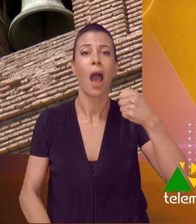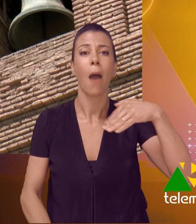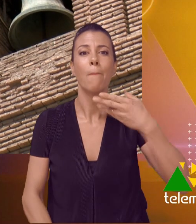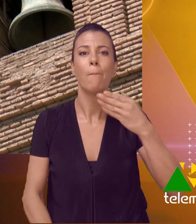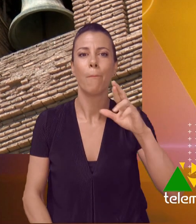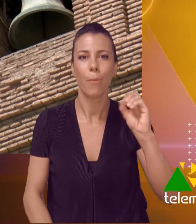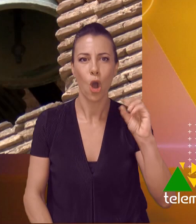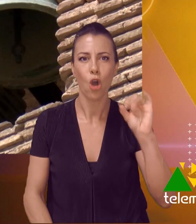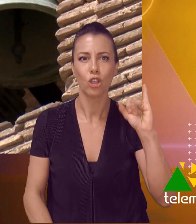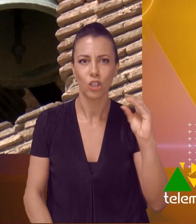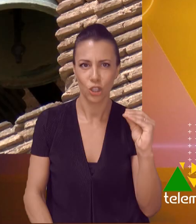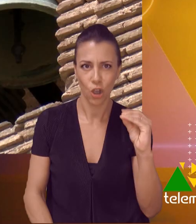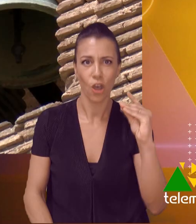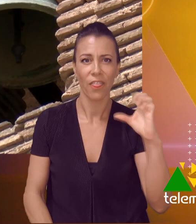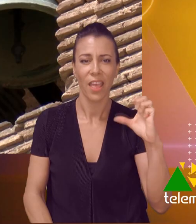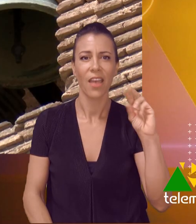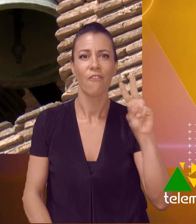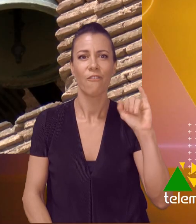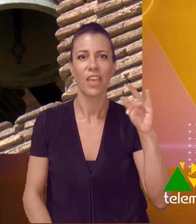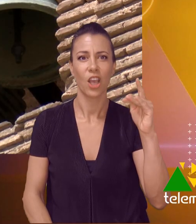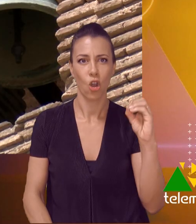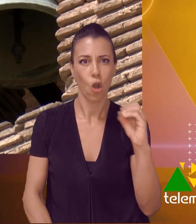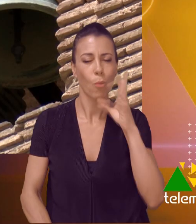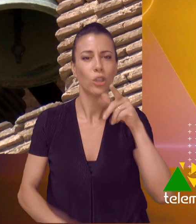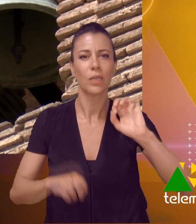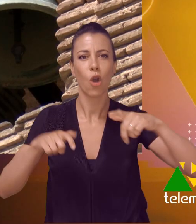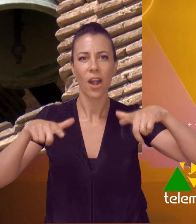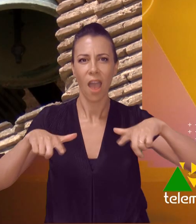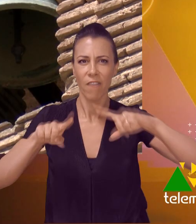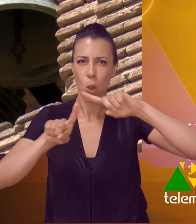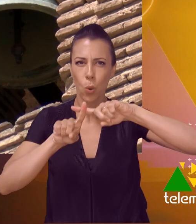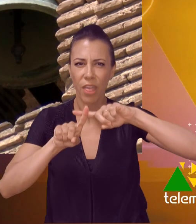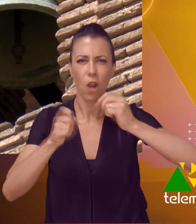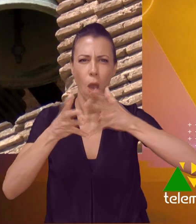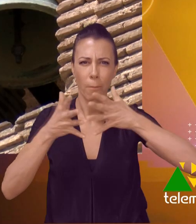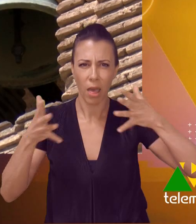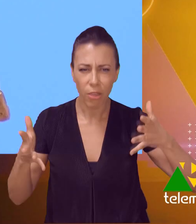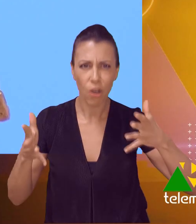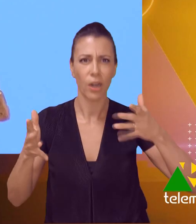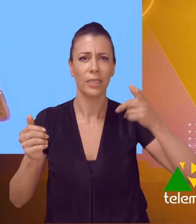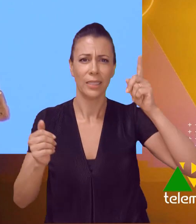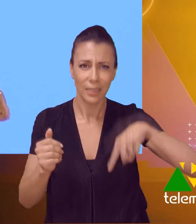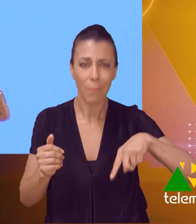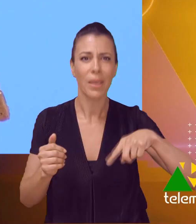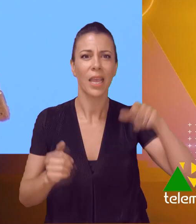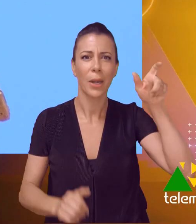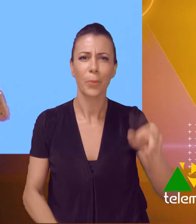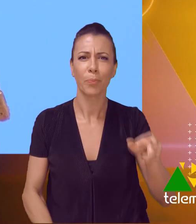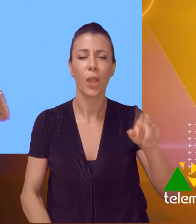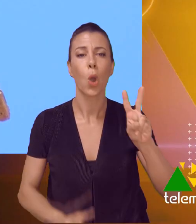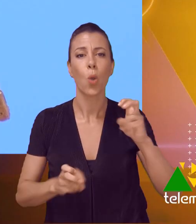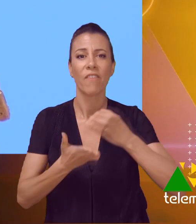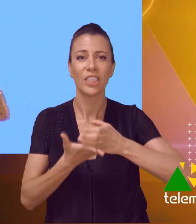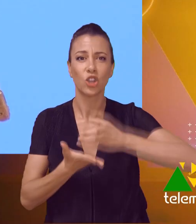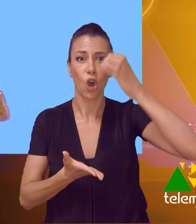que materializaba sobre todo la nave de cruceros, las ampliaciones, etcétera. También la nueva